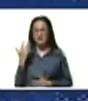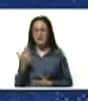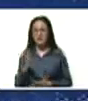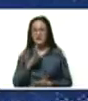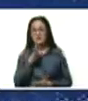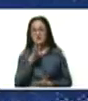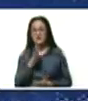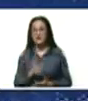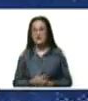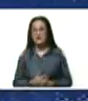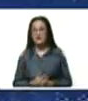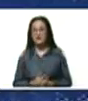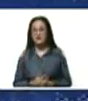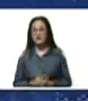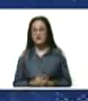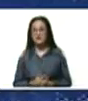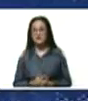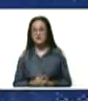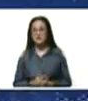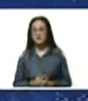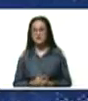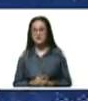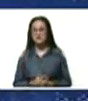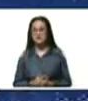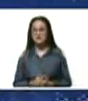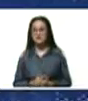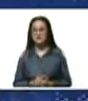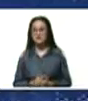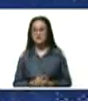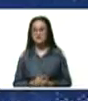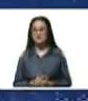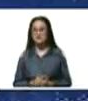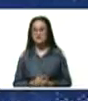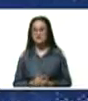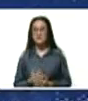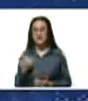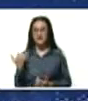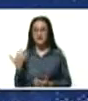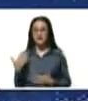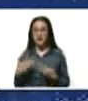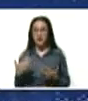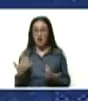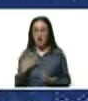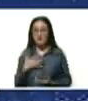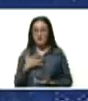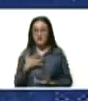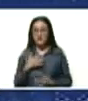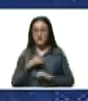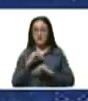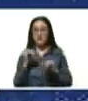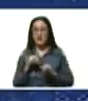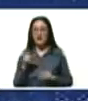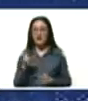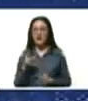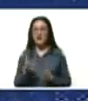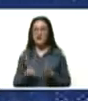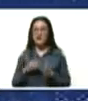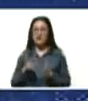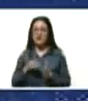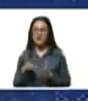terrible. Así que hemos estado y estamos muy felices. Este tren,